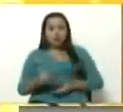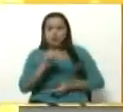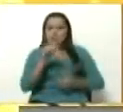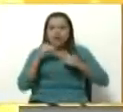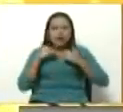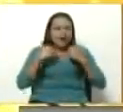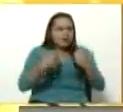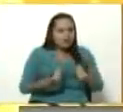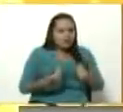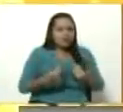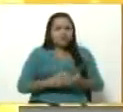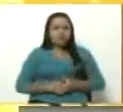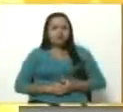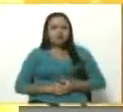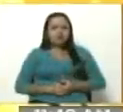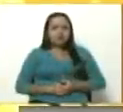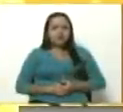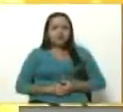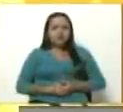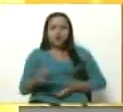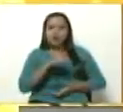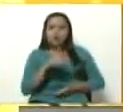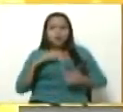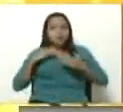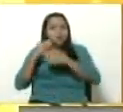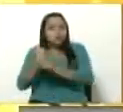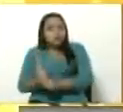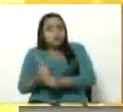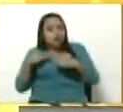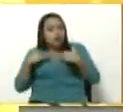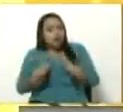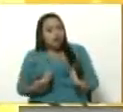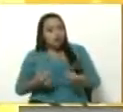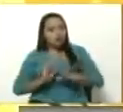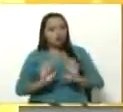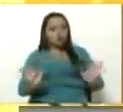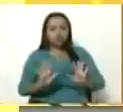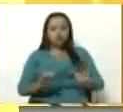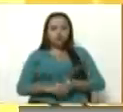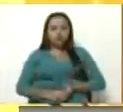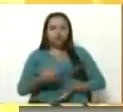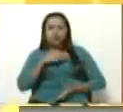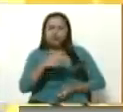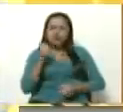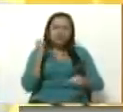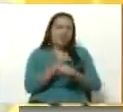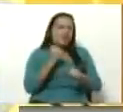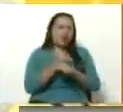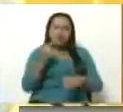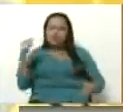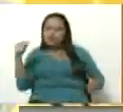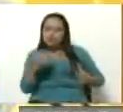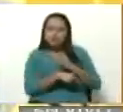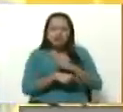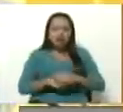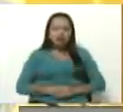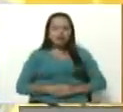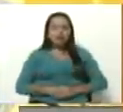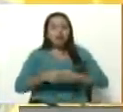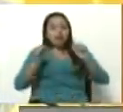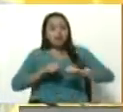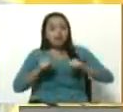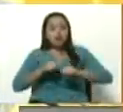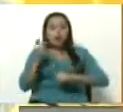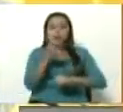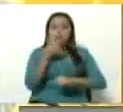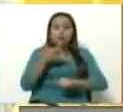descansado, no descansaremos. Ha sido permanente nuestra acción interna. Sí, en la